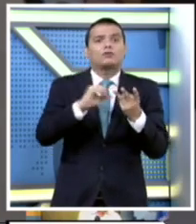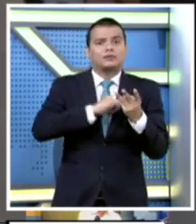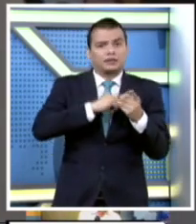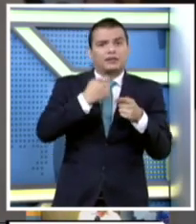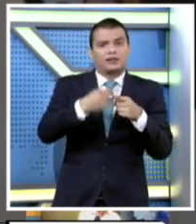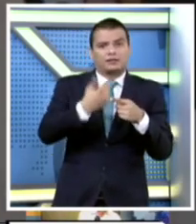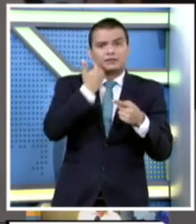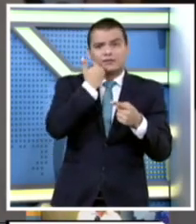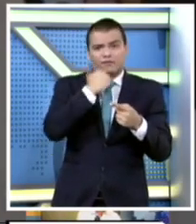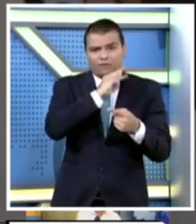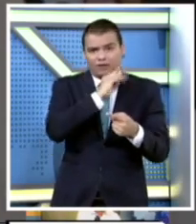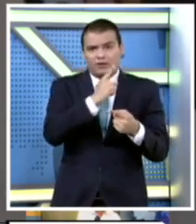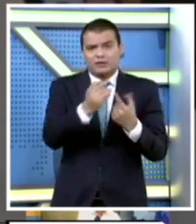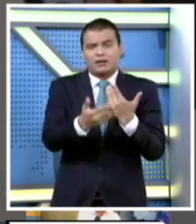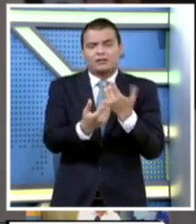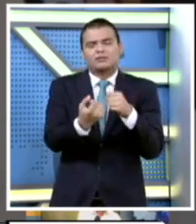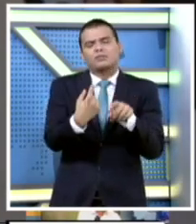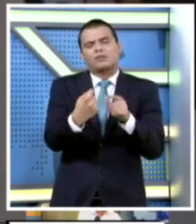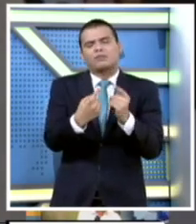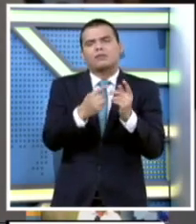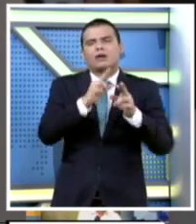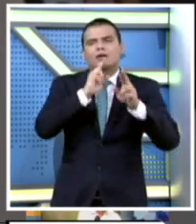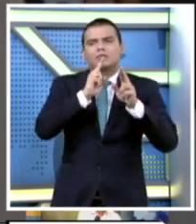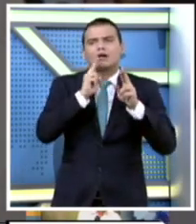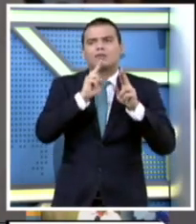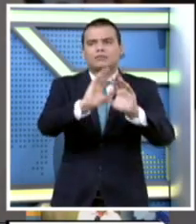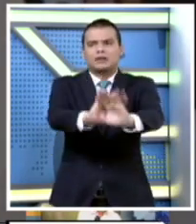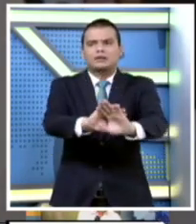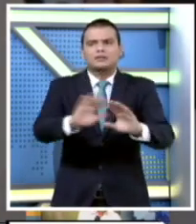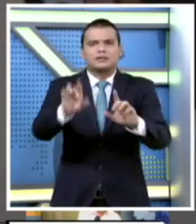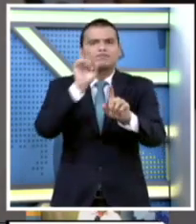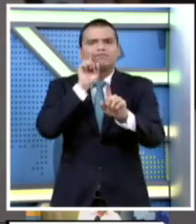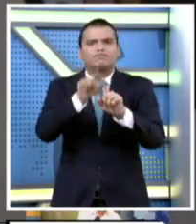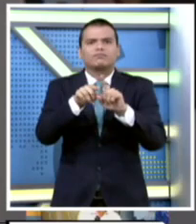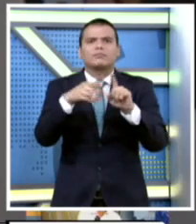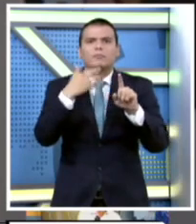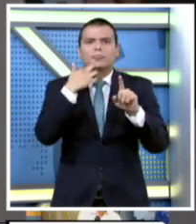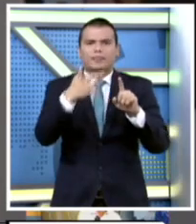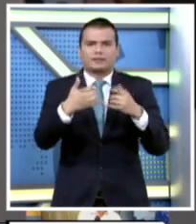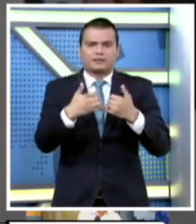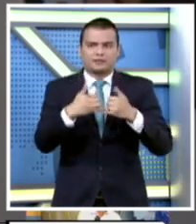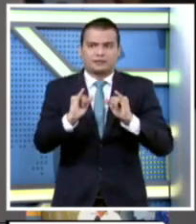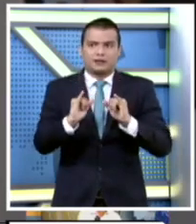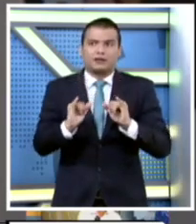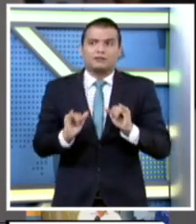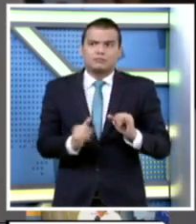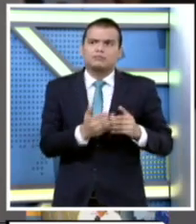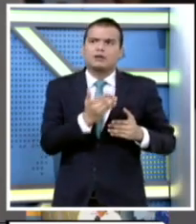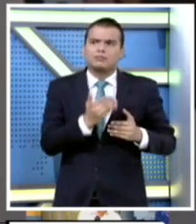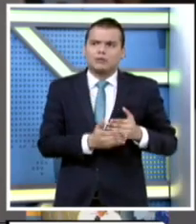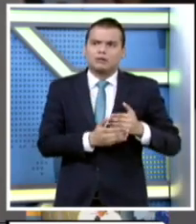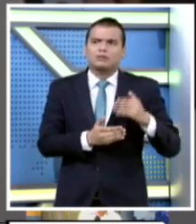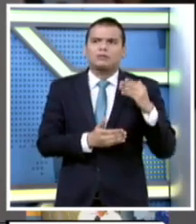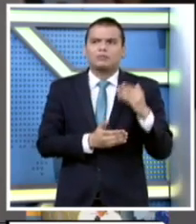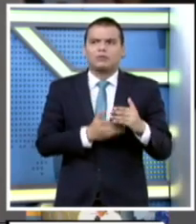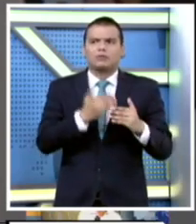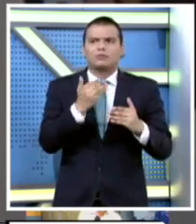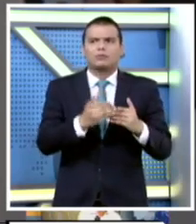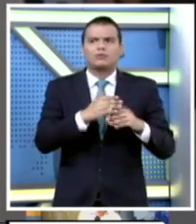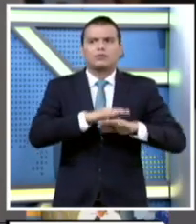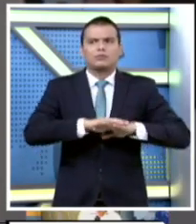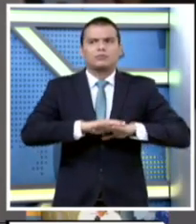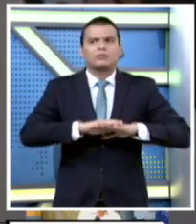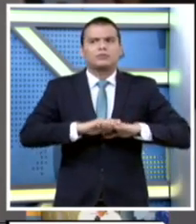las que se adelantan en esta encuesta para poder tener una habilitación. Yo diría que ha venido funcionando, siempre